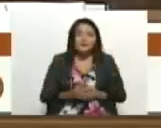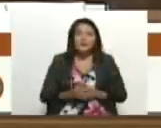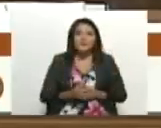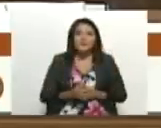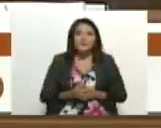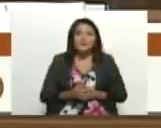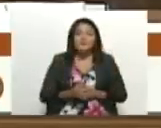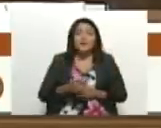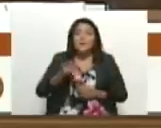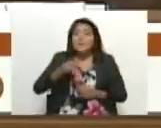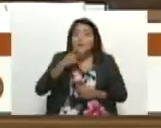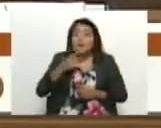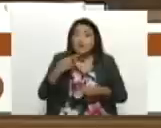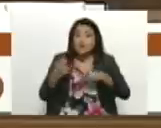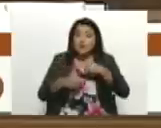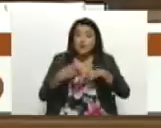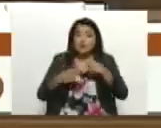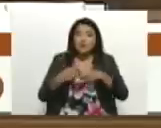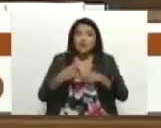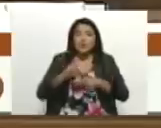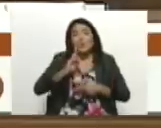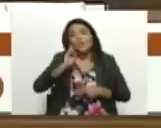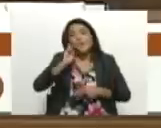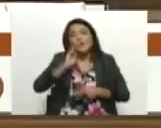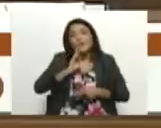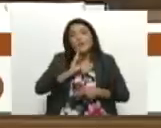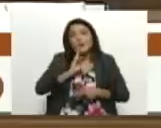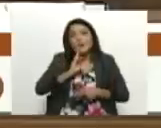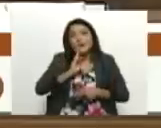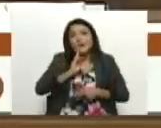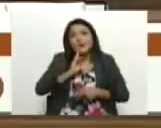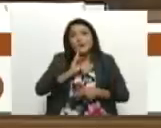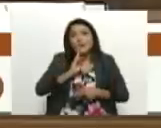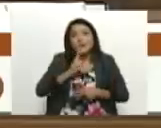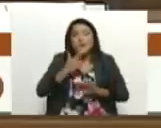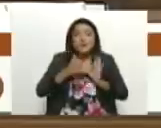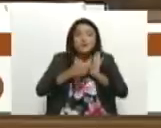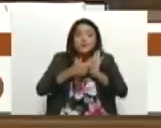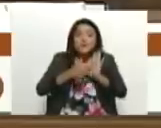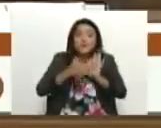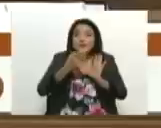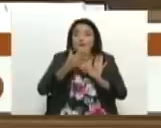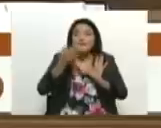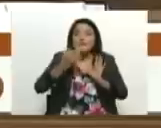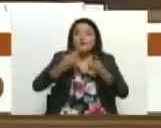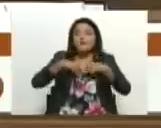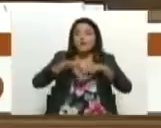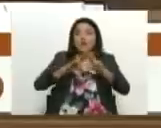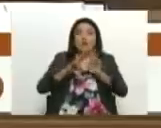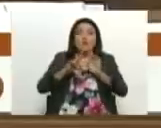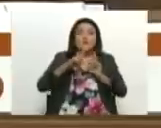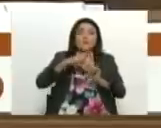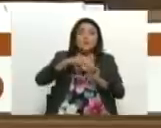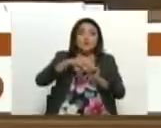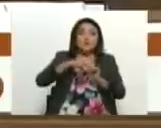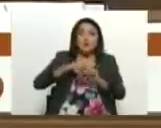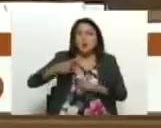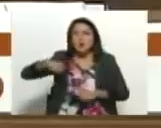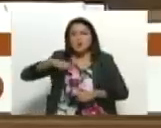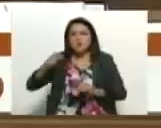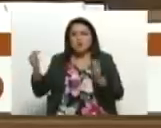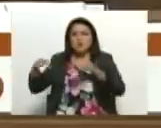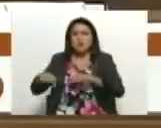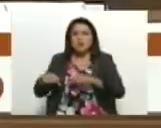revolución bolivariana es un apostolado. Nosotros no estamos aquí para estar buscando riqueza